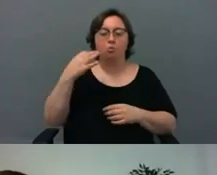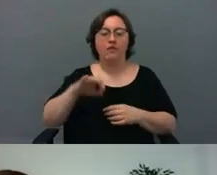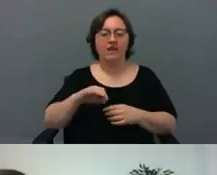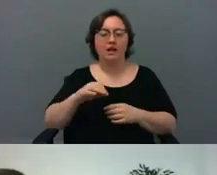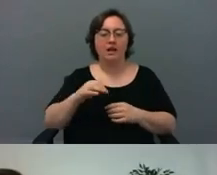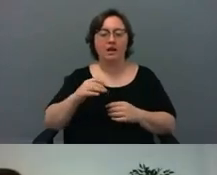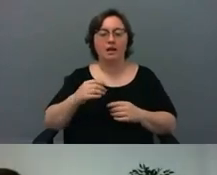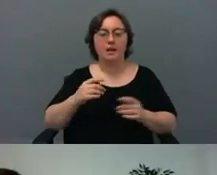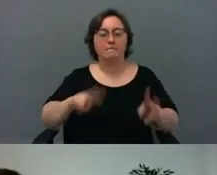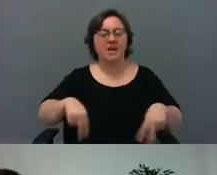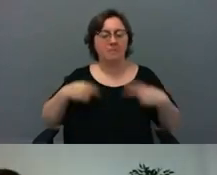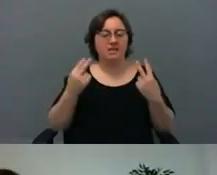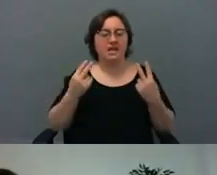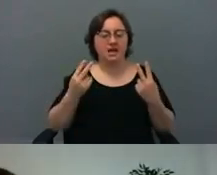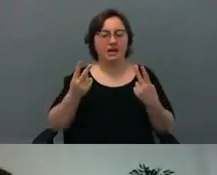piso, porque